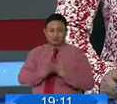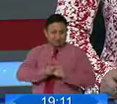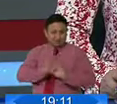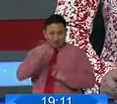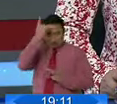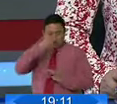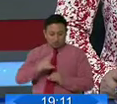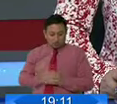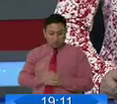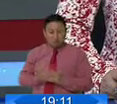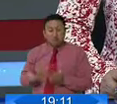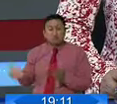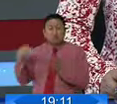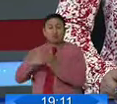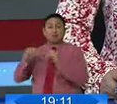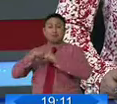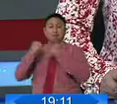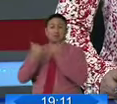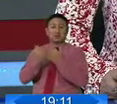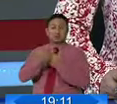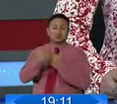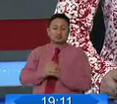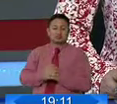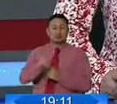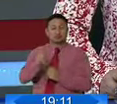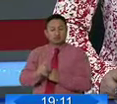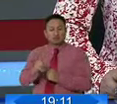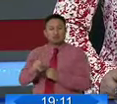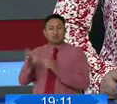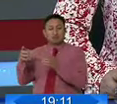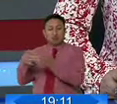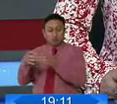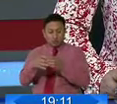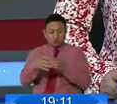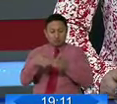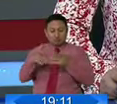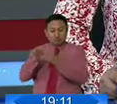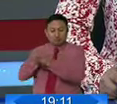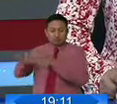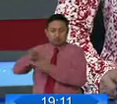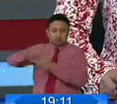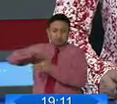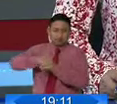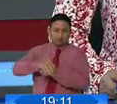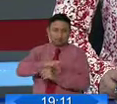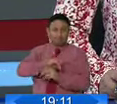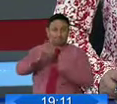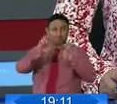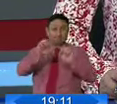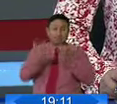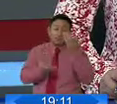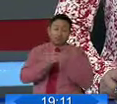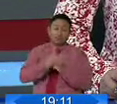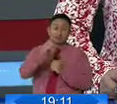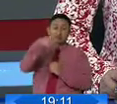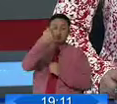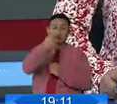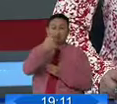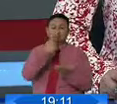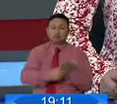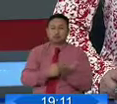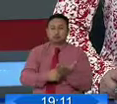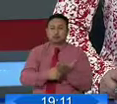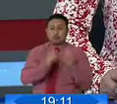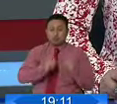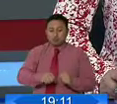en la Asamblea Nacional se habla de la necesidad de reestructurar las comisiones. Este tema podría ser analizado en los próximos días para